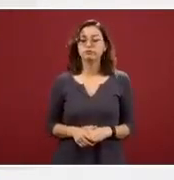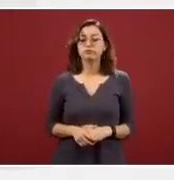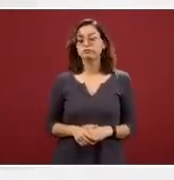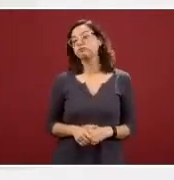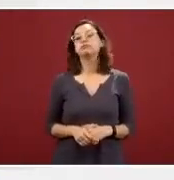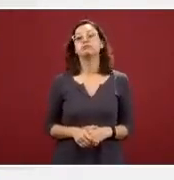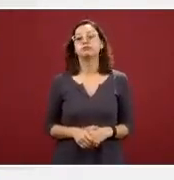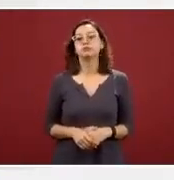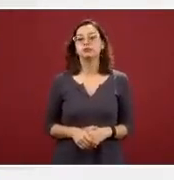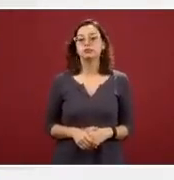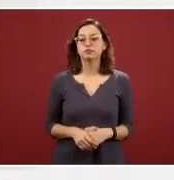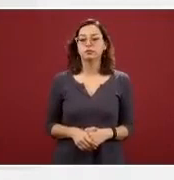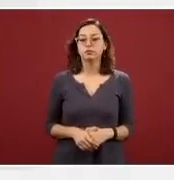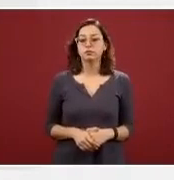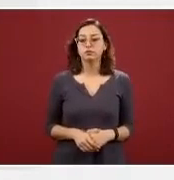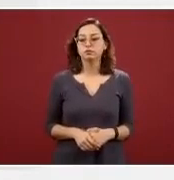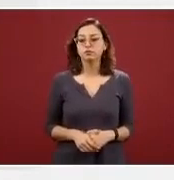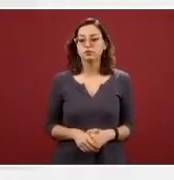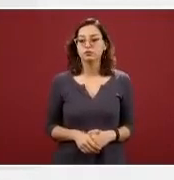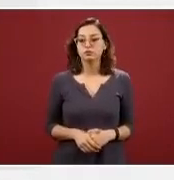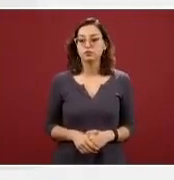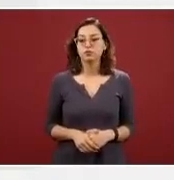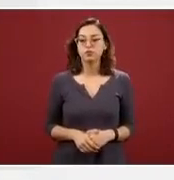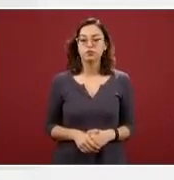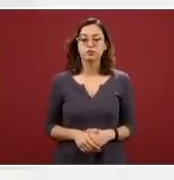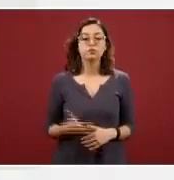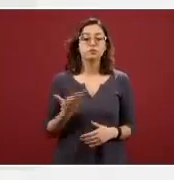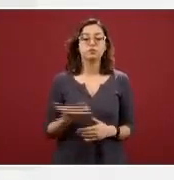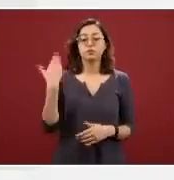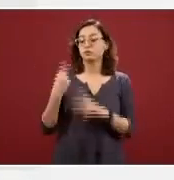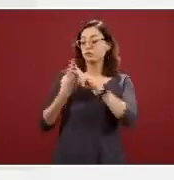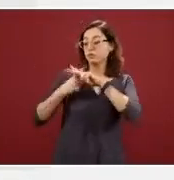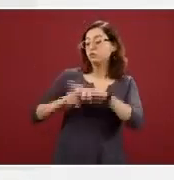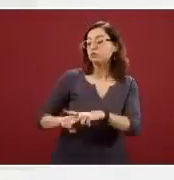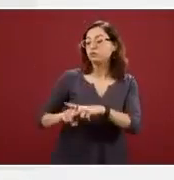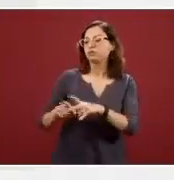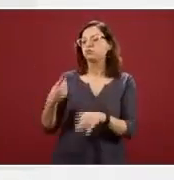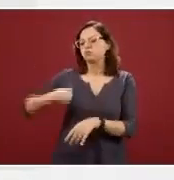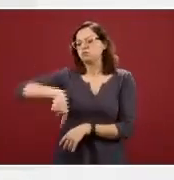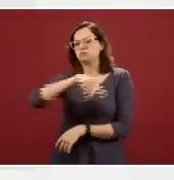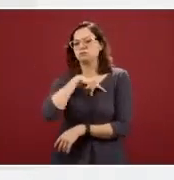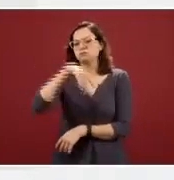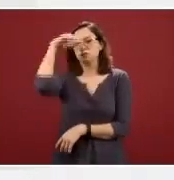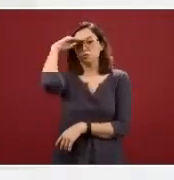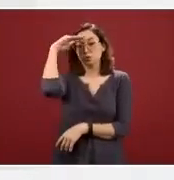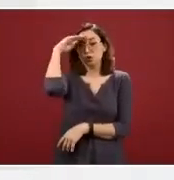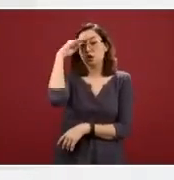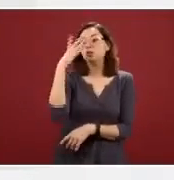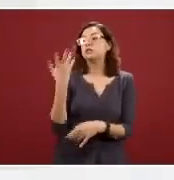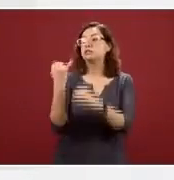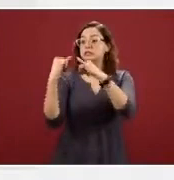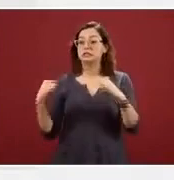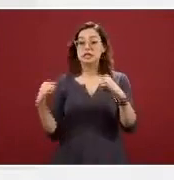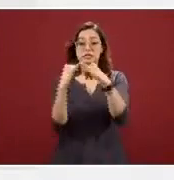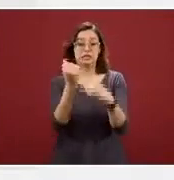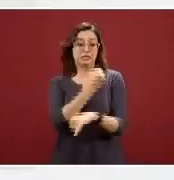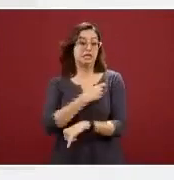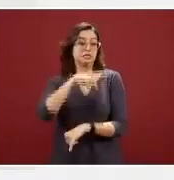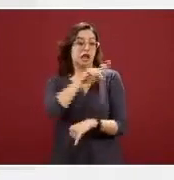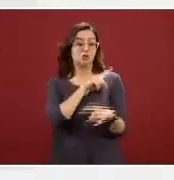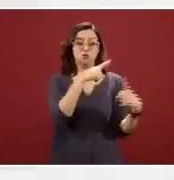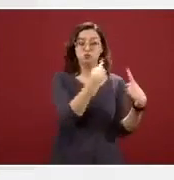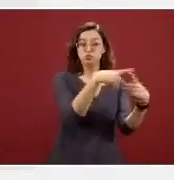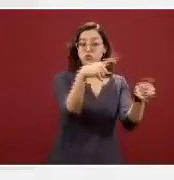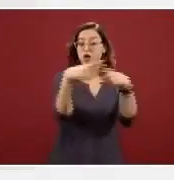de lo que empujamos desde un inicio es el poder definir una metodología común que todas las instituciones